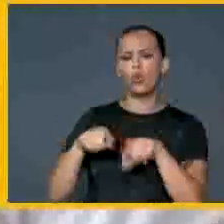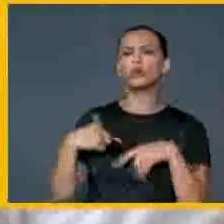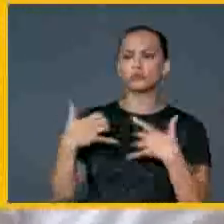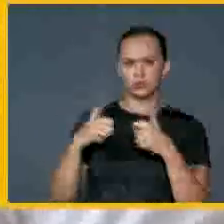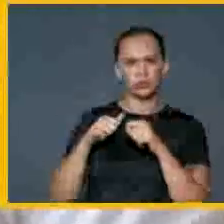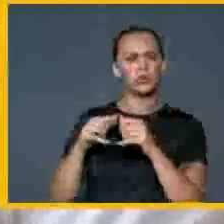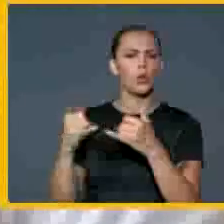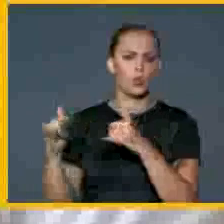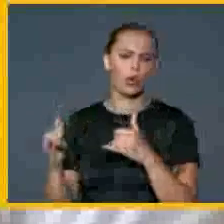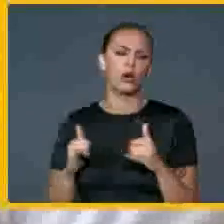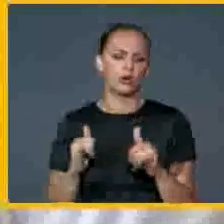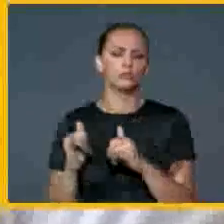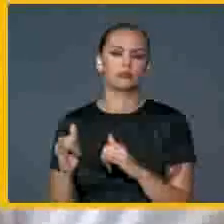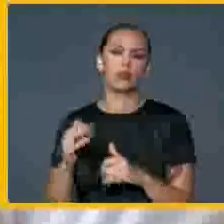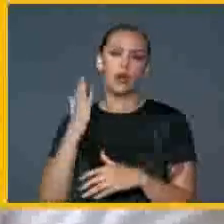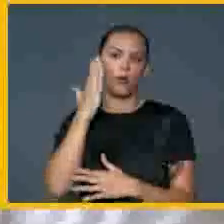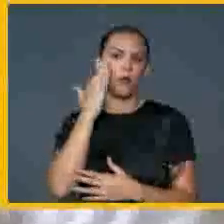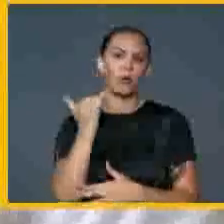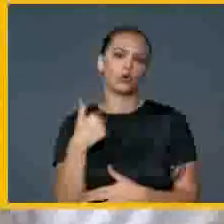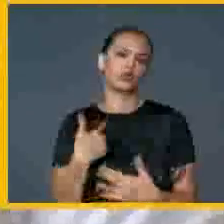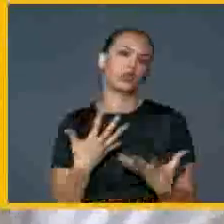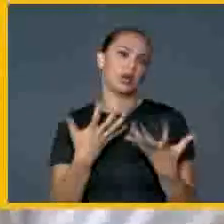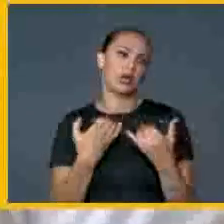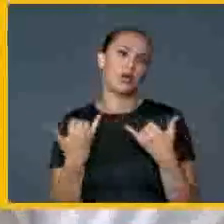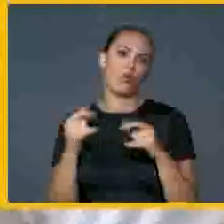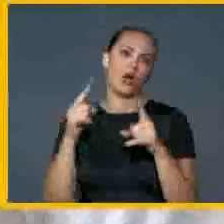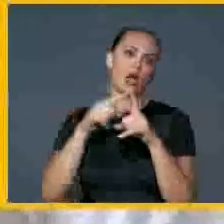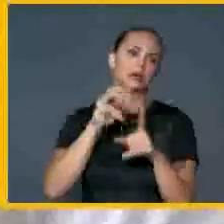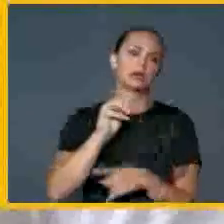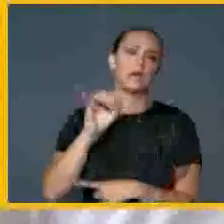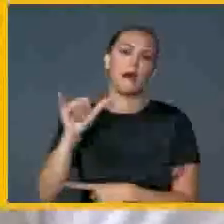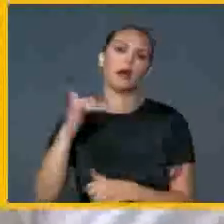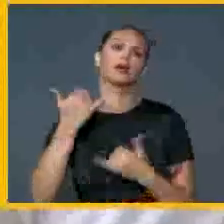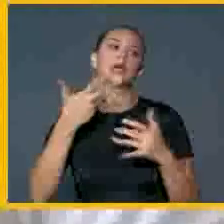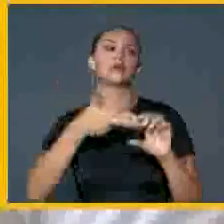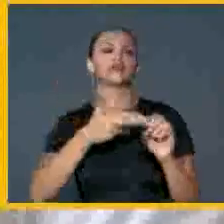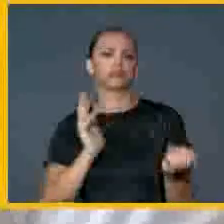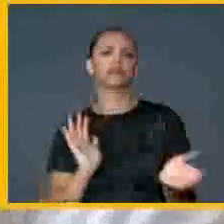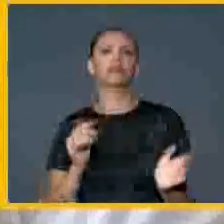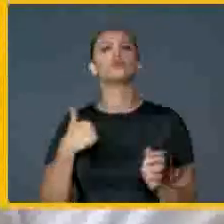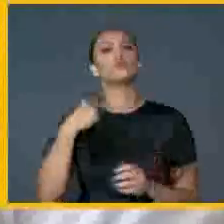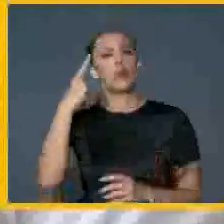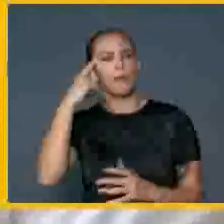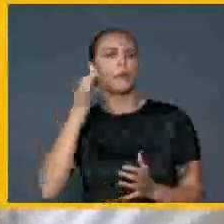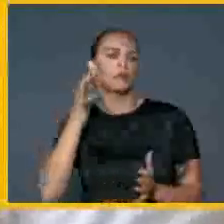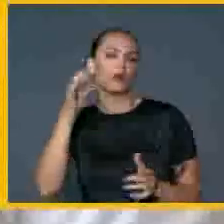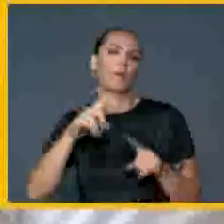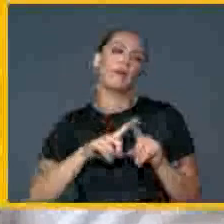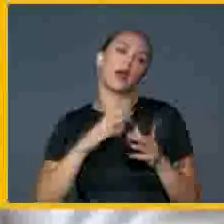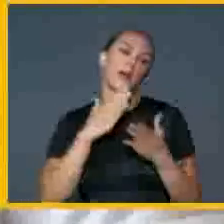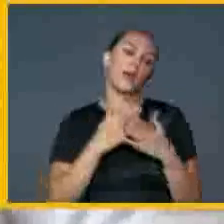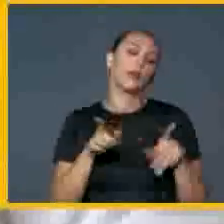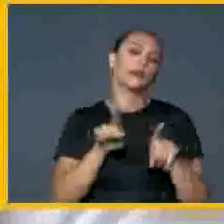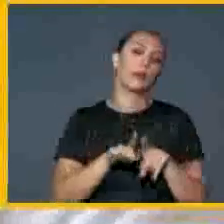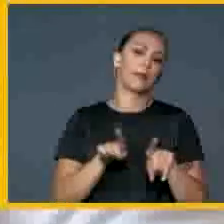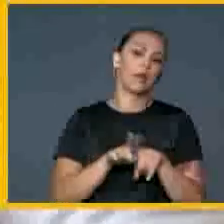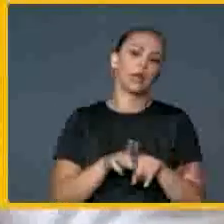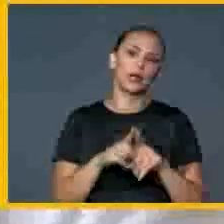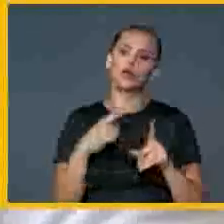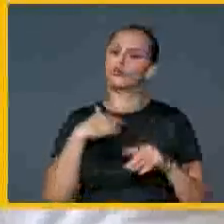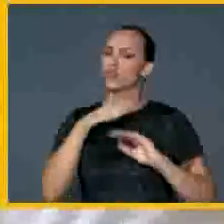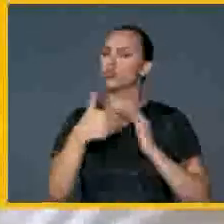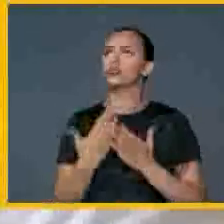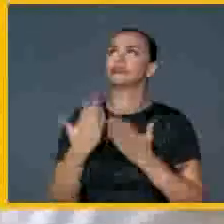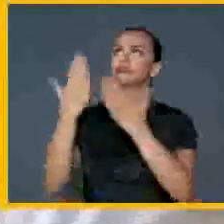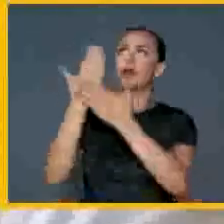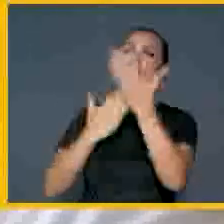jugar, porque lo que quería era jugar hasta mayo y retirarme, eso lo tengo en mente. Pero bueno, también puse todo en manos